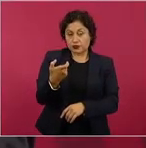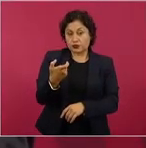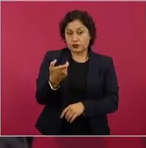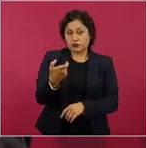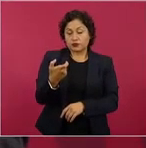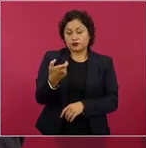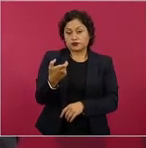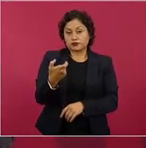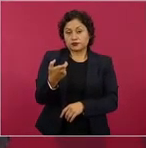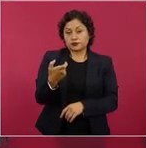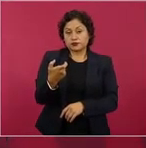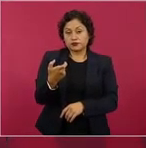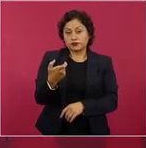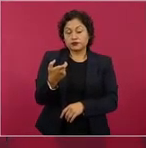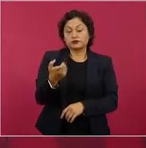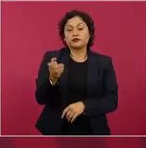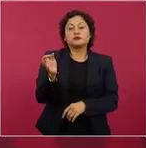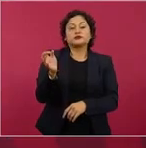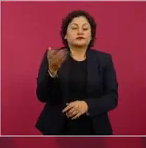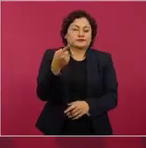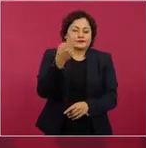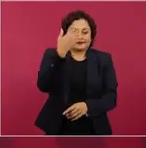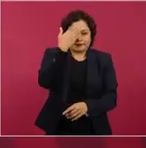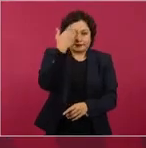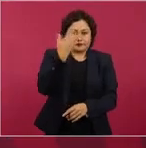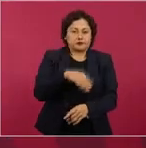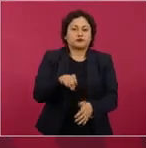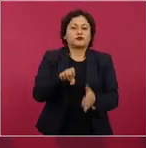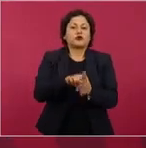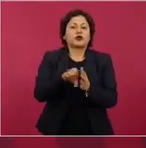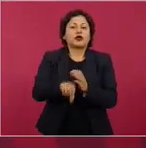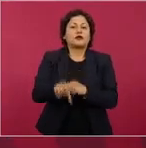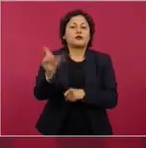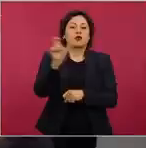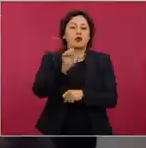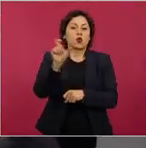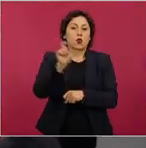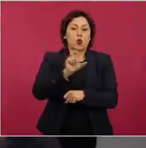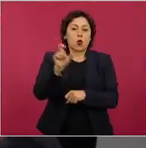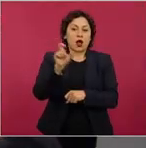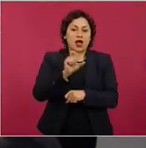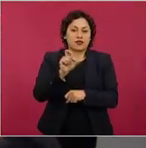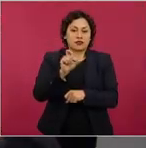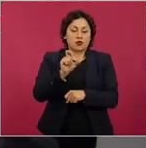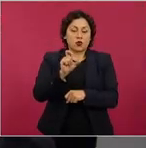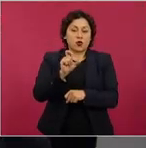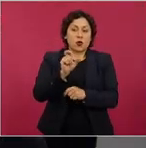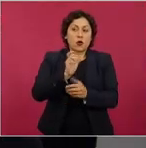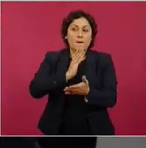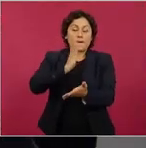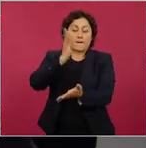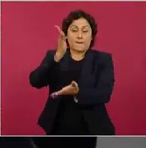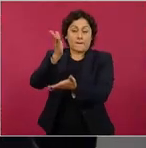cuando se da la invasión, pues sube,